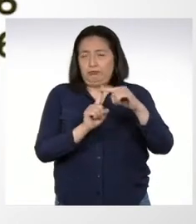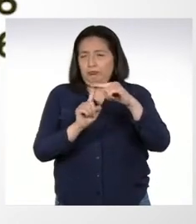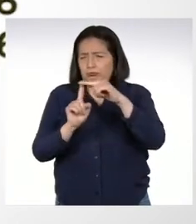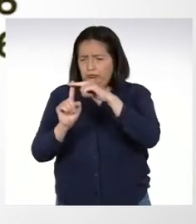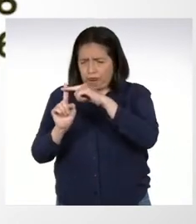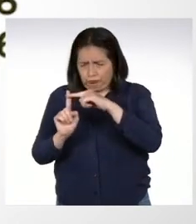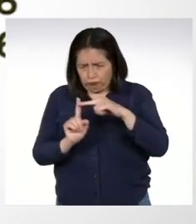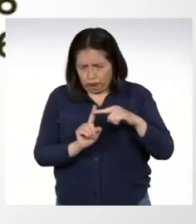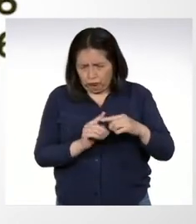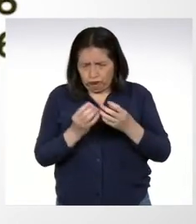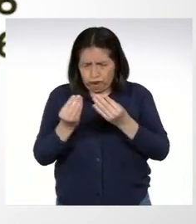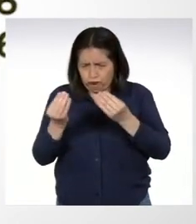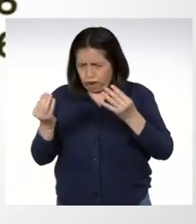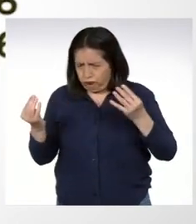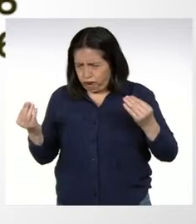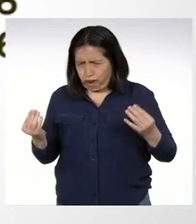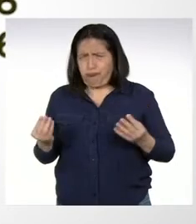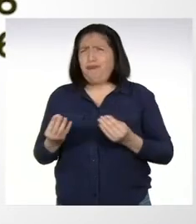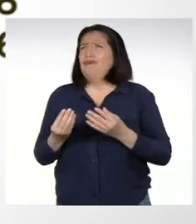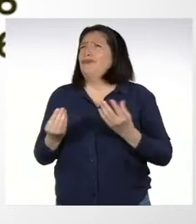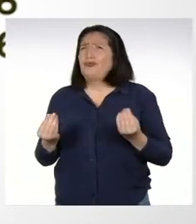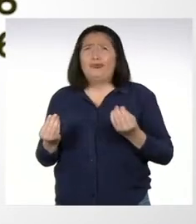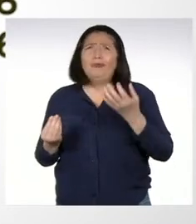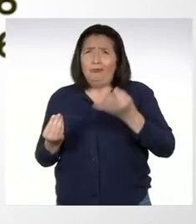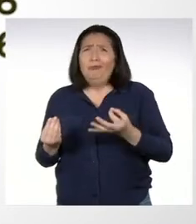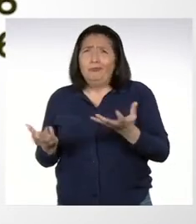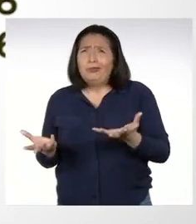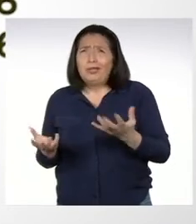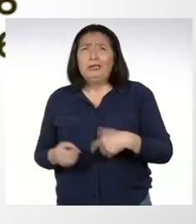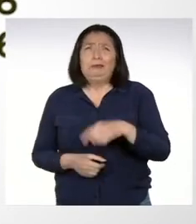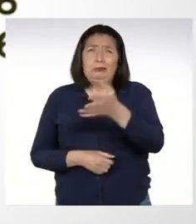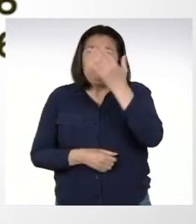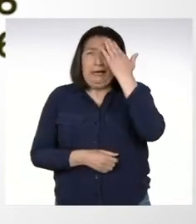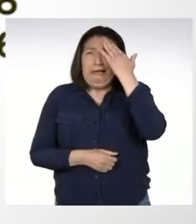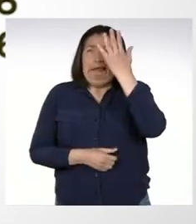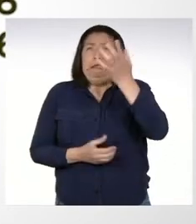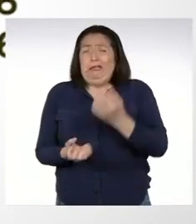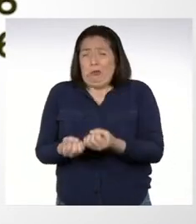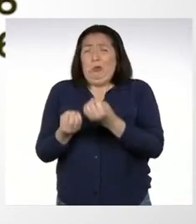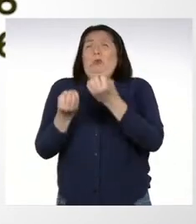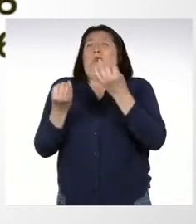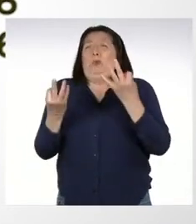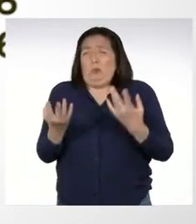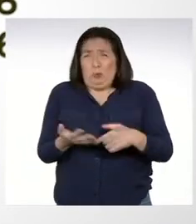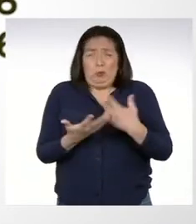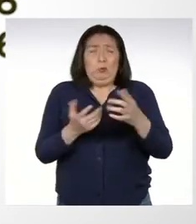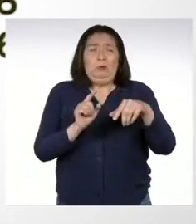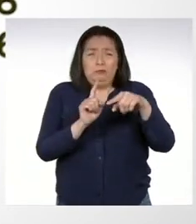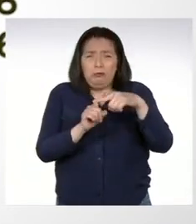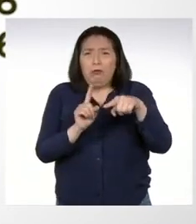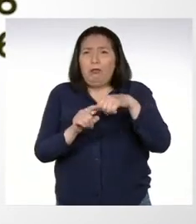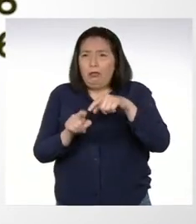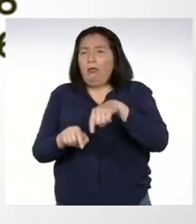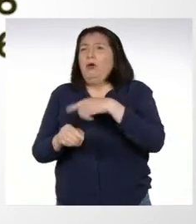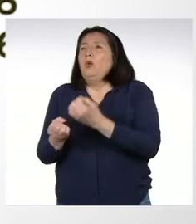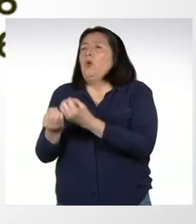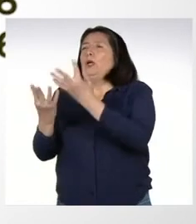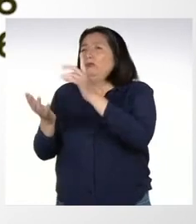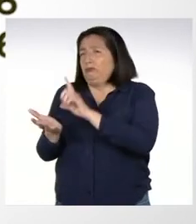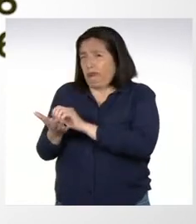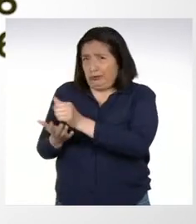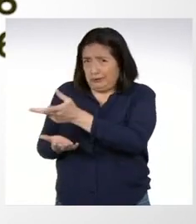¡Uy! Son muchos sumandos, ¿verdad? ¿Te imaginas averiguar lo que ganaría en un mes?